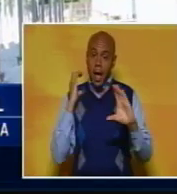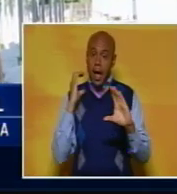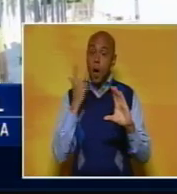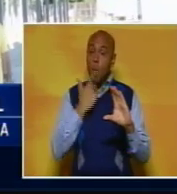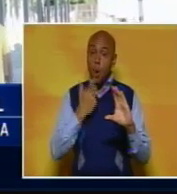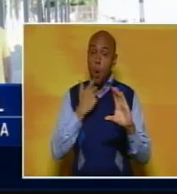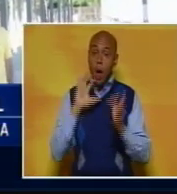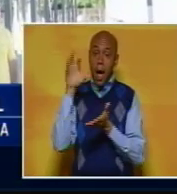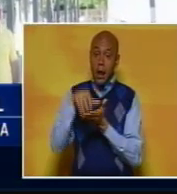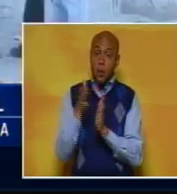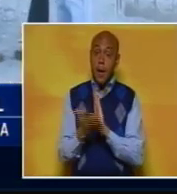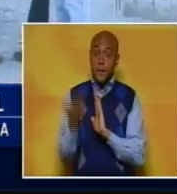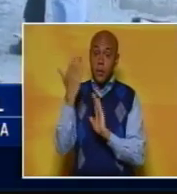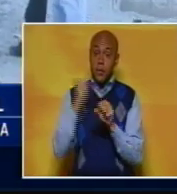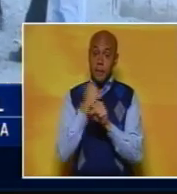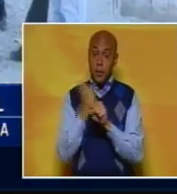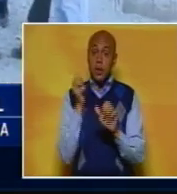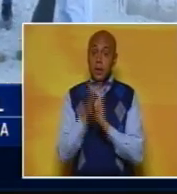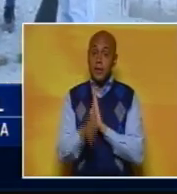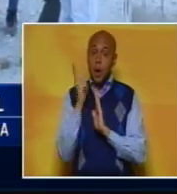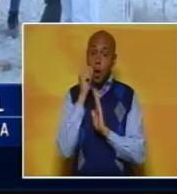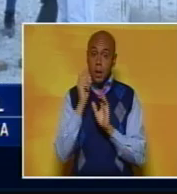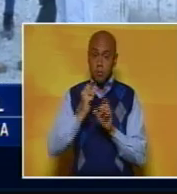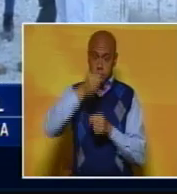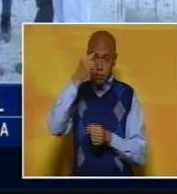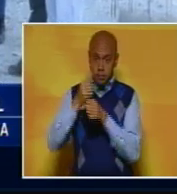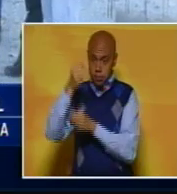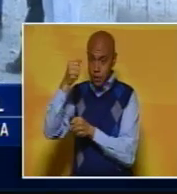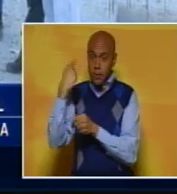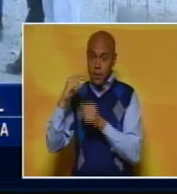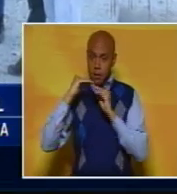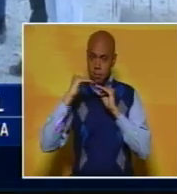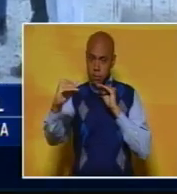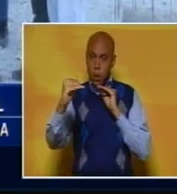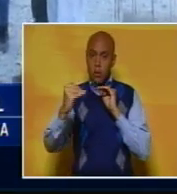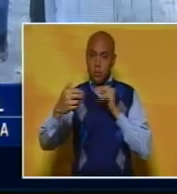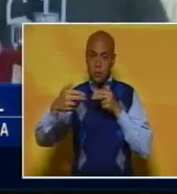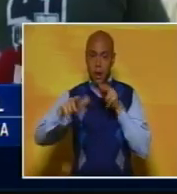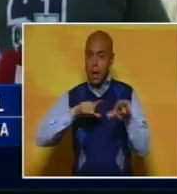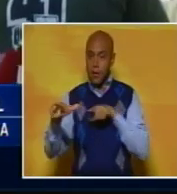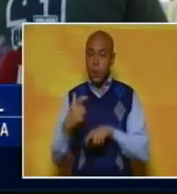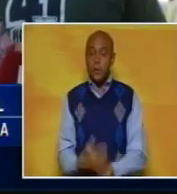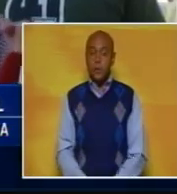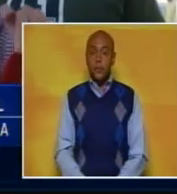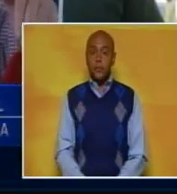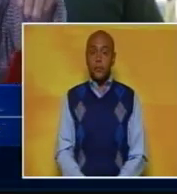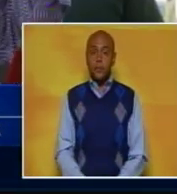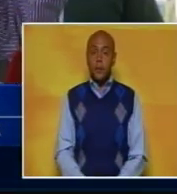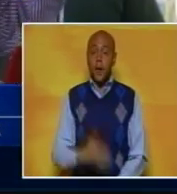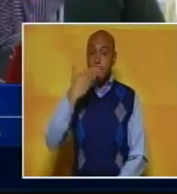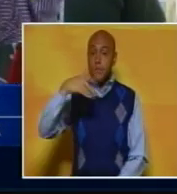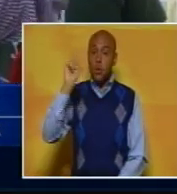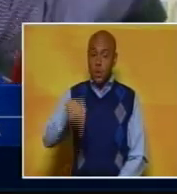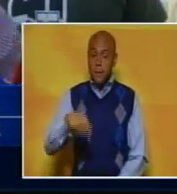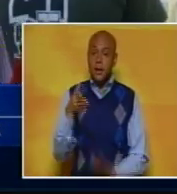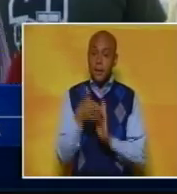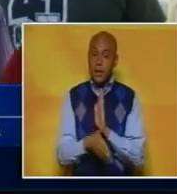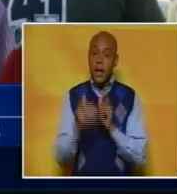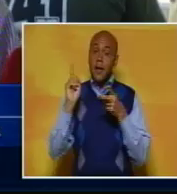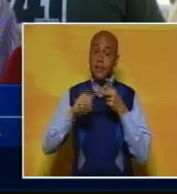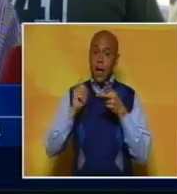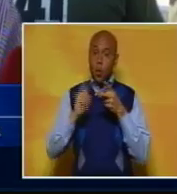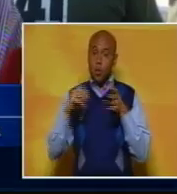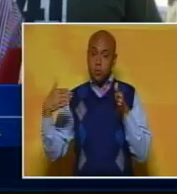avanzado significativamente con parte de los pedestales, el área de taquilla y la estructura metálica. Va a tener su andén